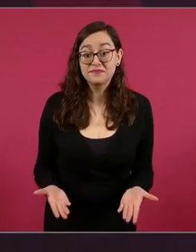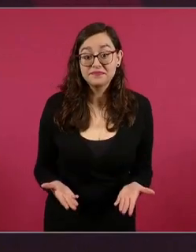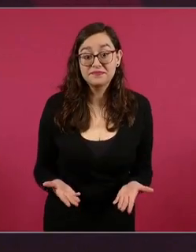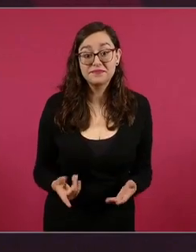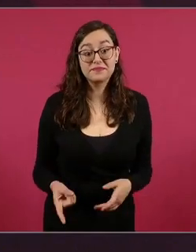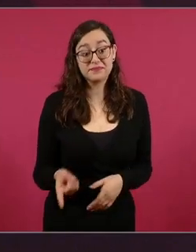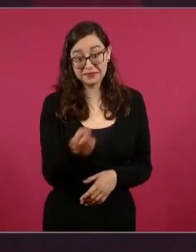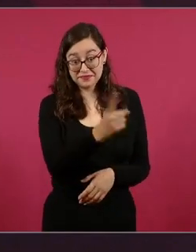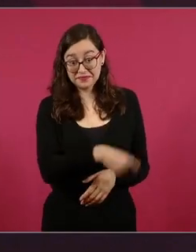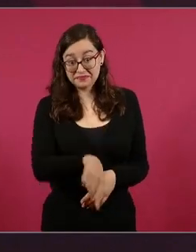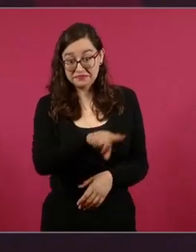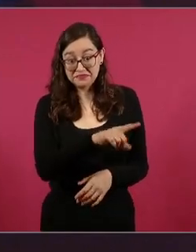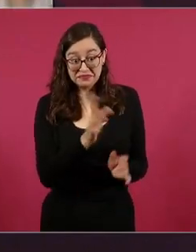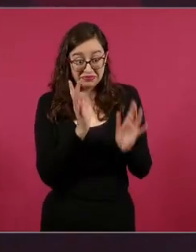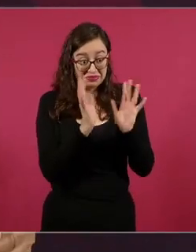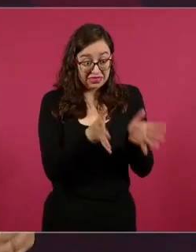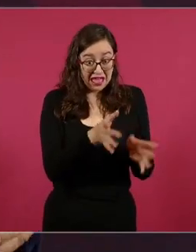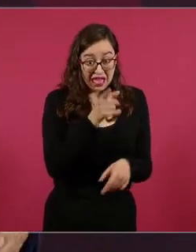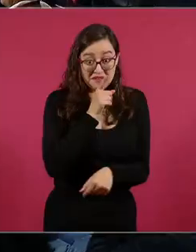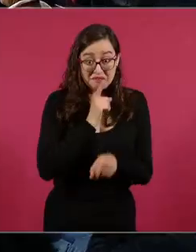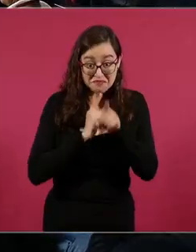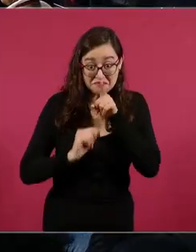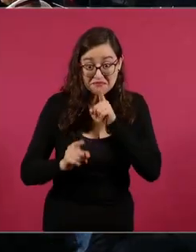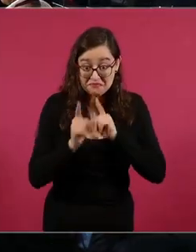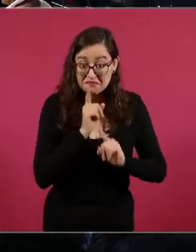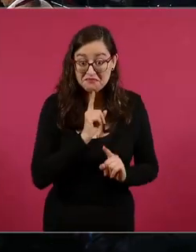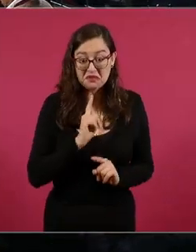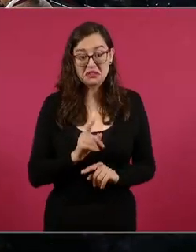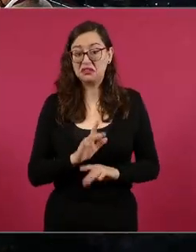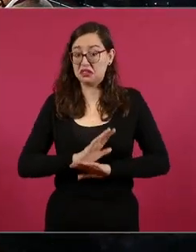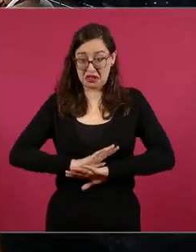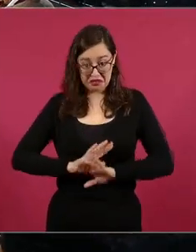por completo a la mentira,